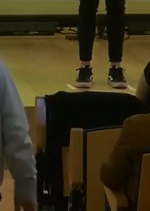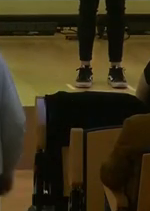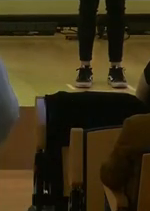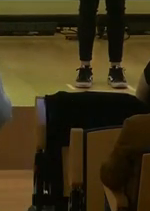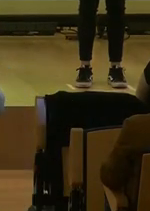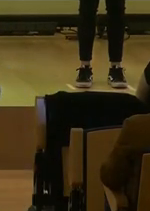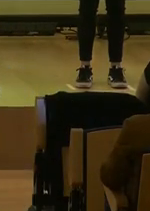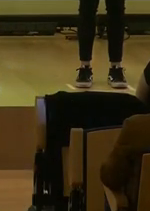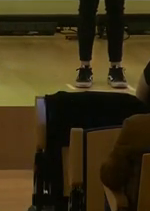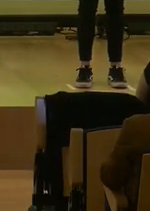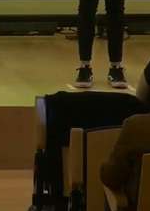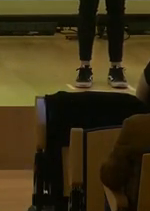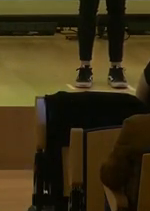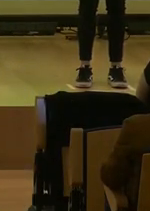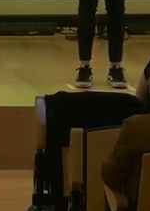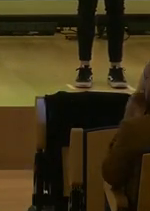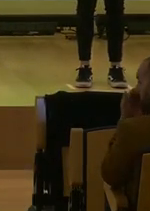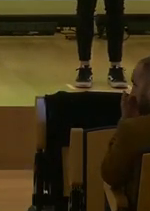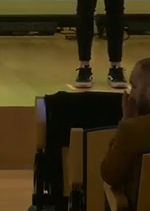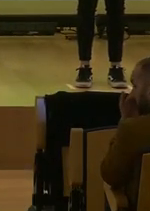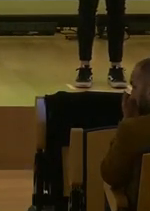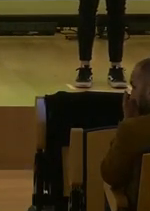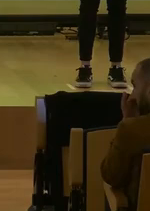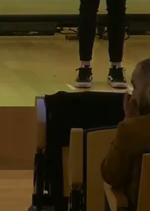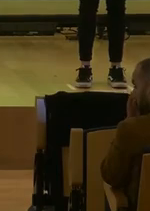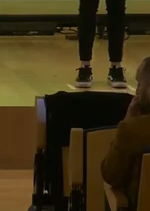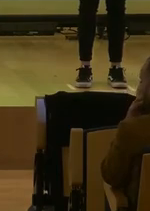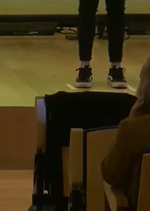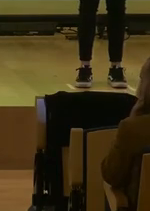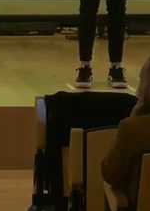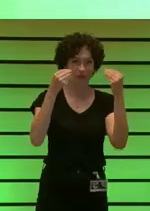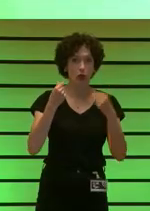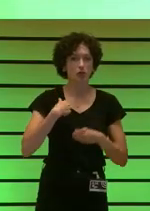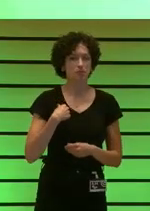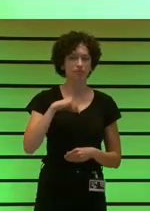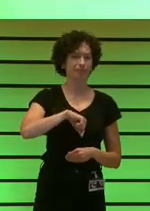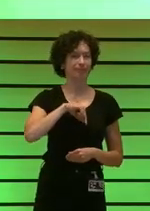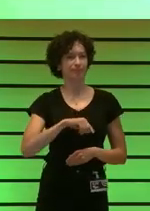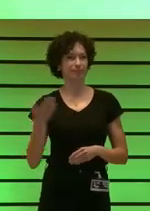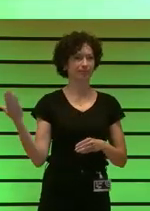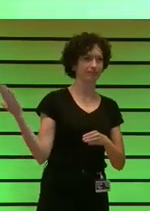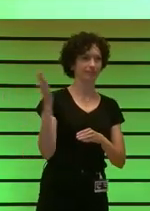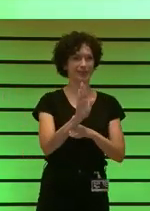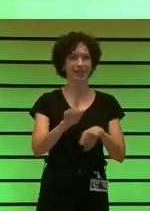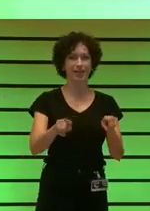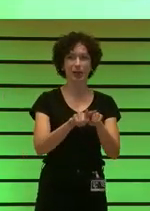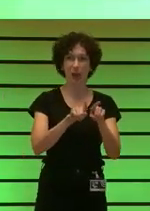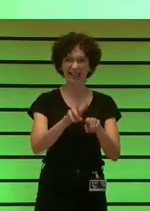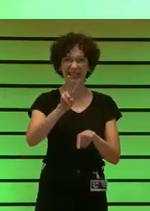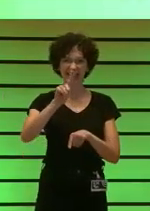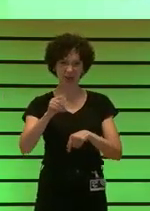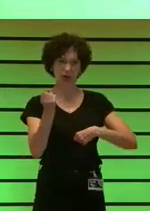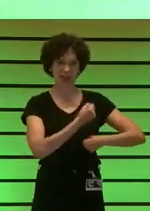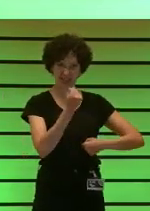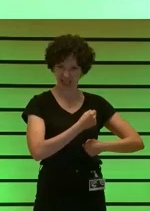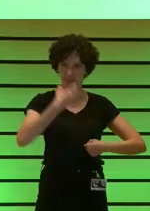¿Cuántos colores, cuántos temas, cuántos enredos, Carolina? Me siento hoy como una especie de presentador entre las campanadas,